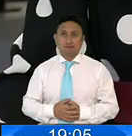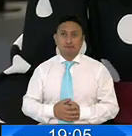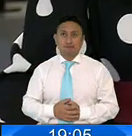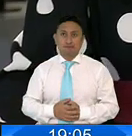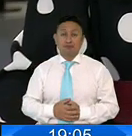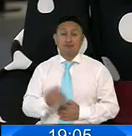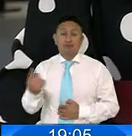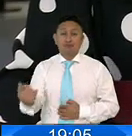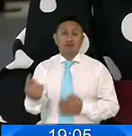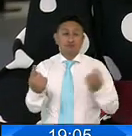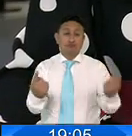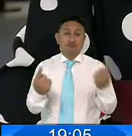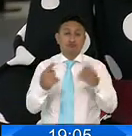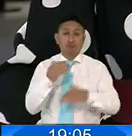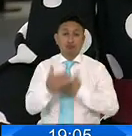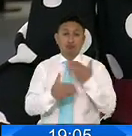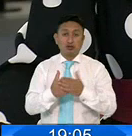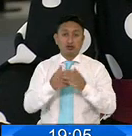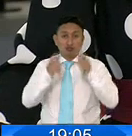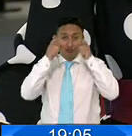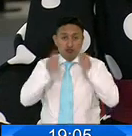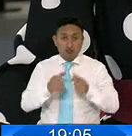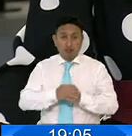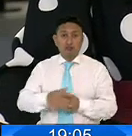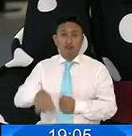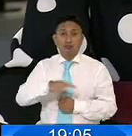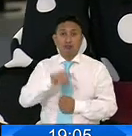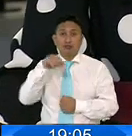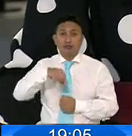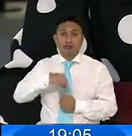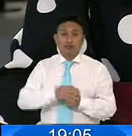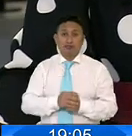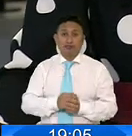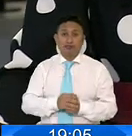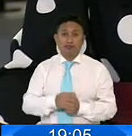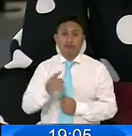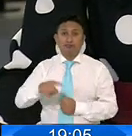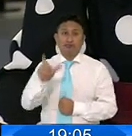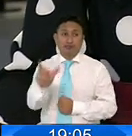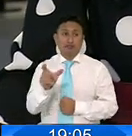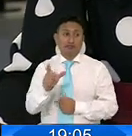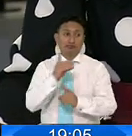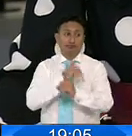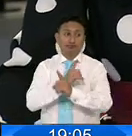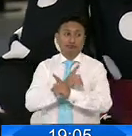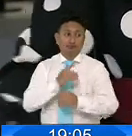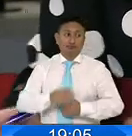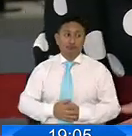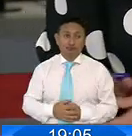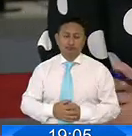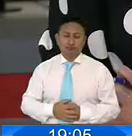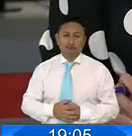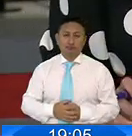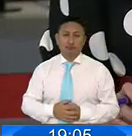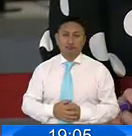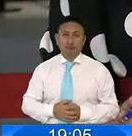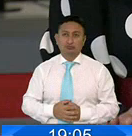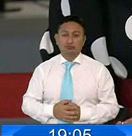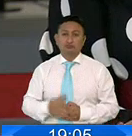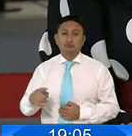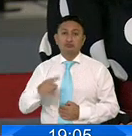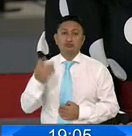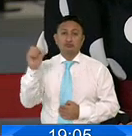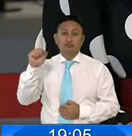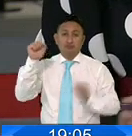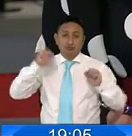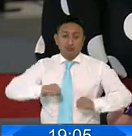las comparecencias sobre el proceso de fiscalización en la obtención irregular de los carnés de discapacidad. La Comisión de Derecho a la Salud